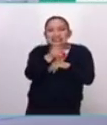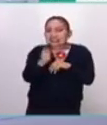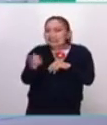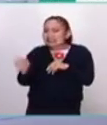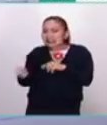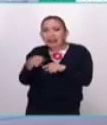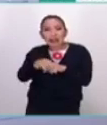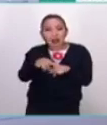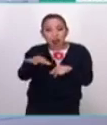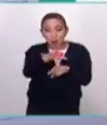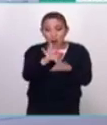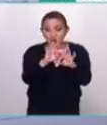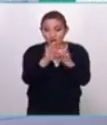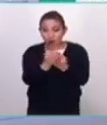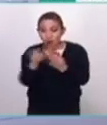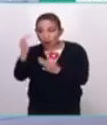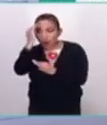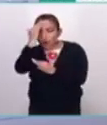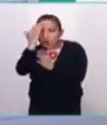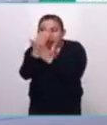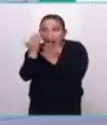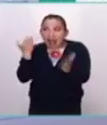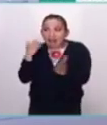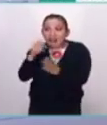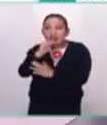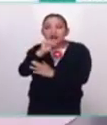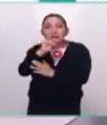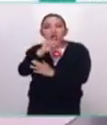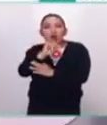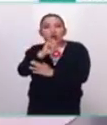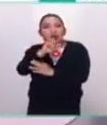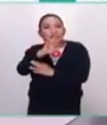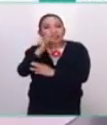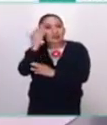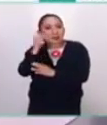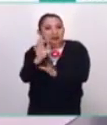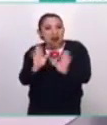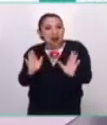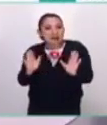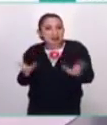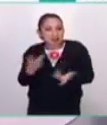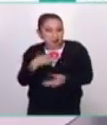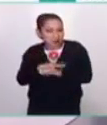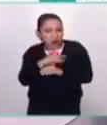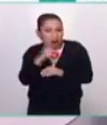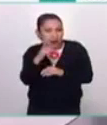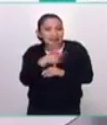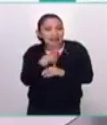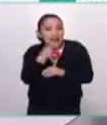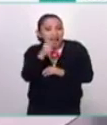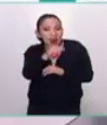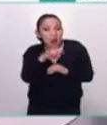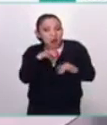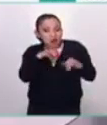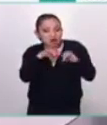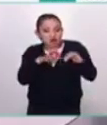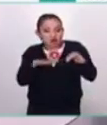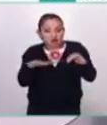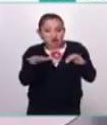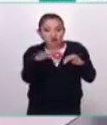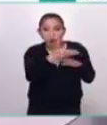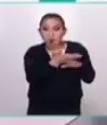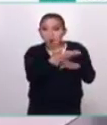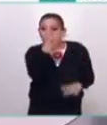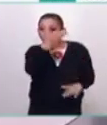que de alguna forma conocieron el Trópico de Cáncer. Y esto es maravilloso porque ya es hablar de una geografía